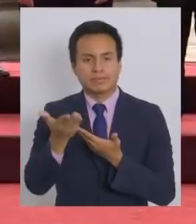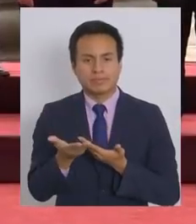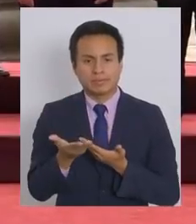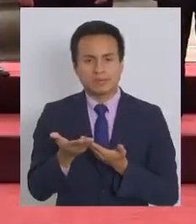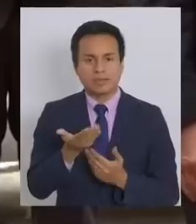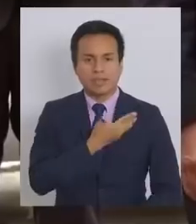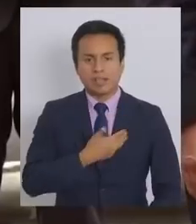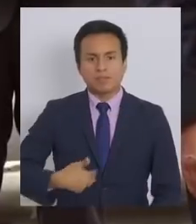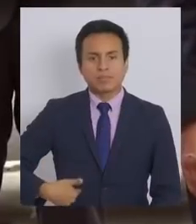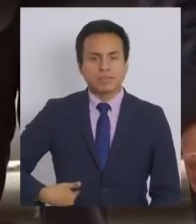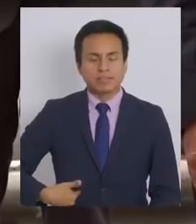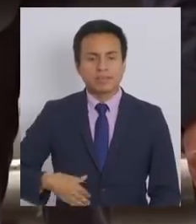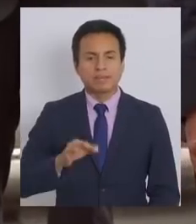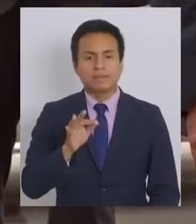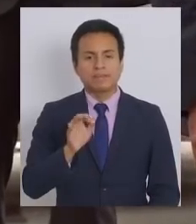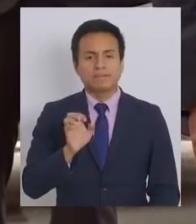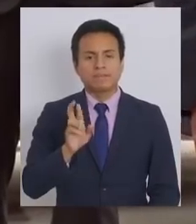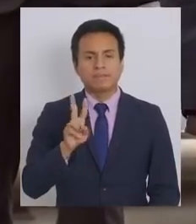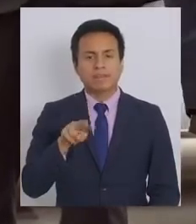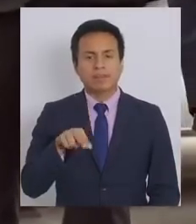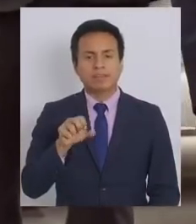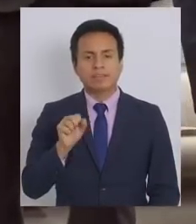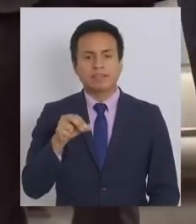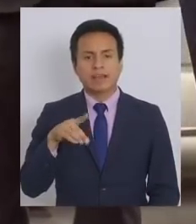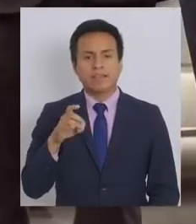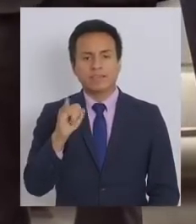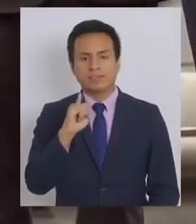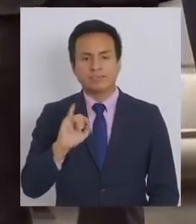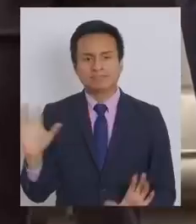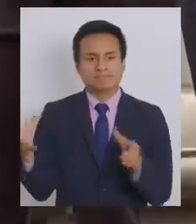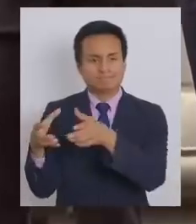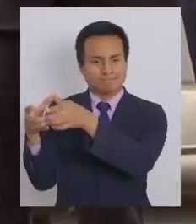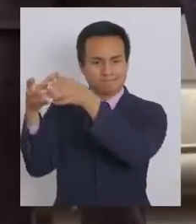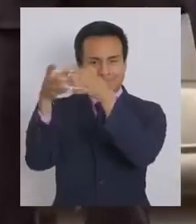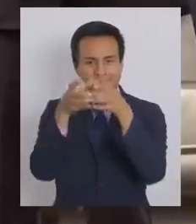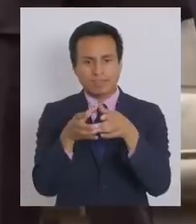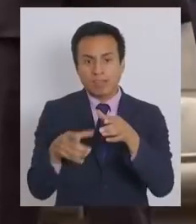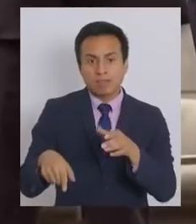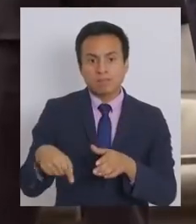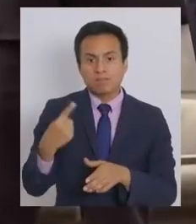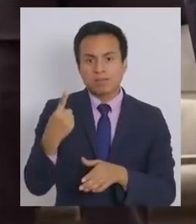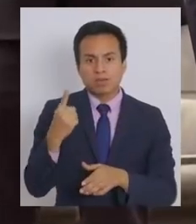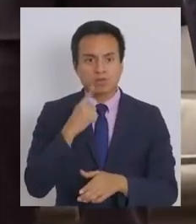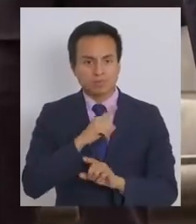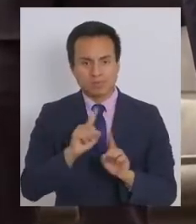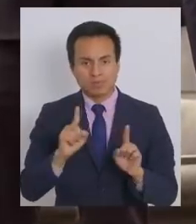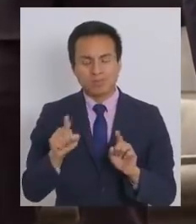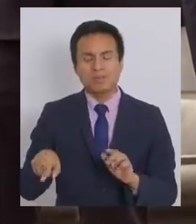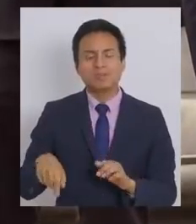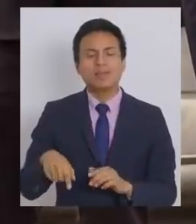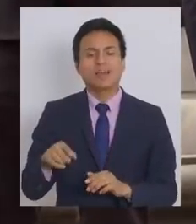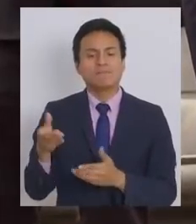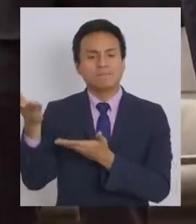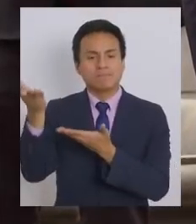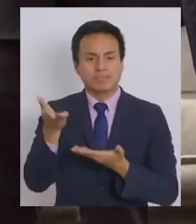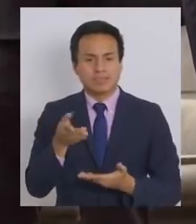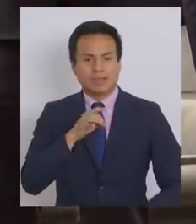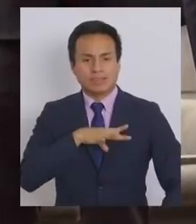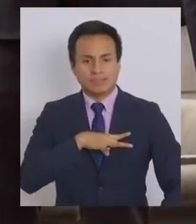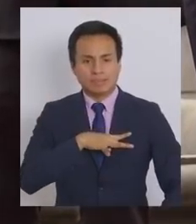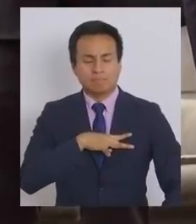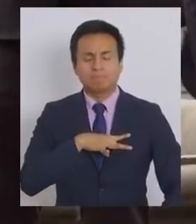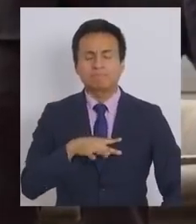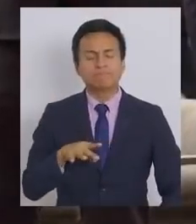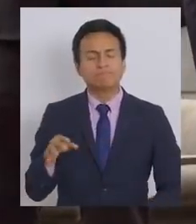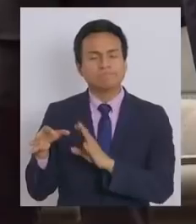al presidente Alberto Fernández y a su delegación en su primera, no última, visita a Chile, la que